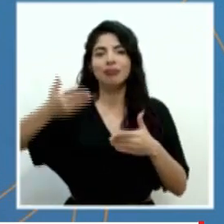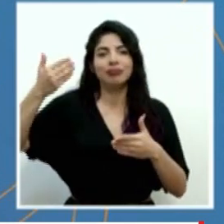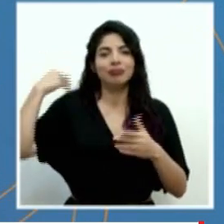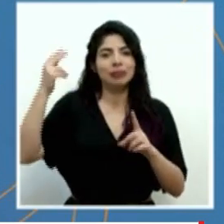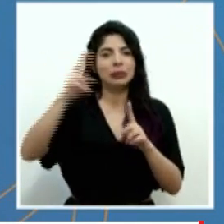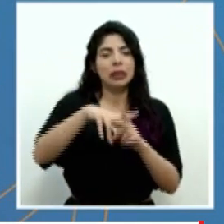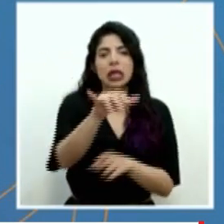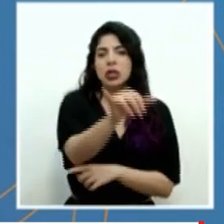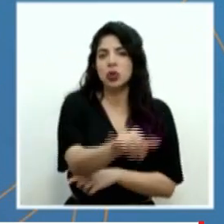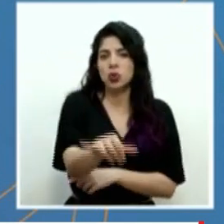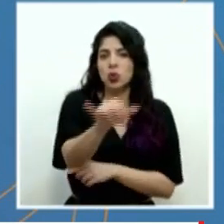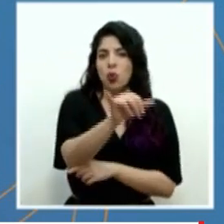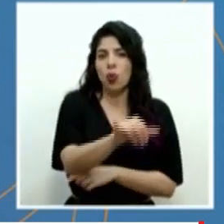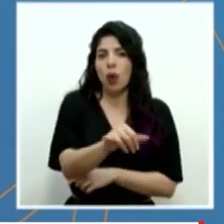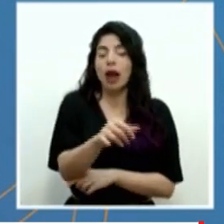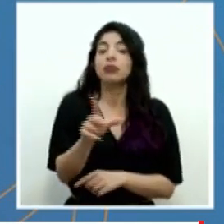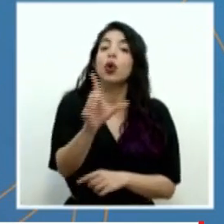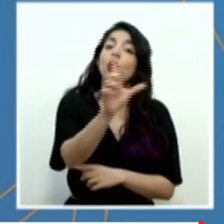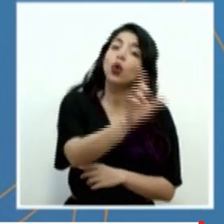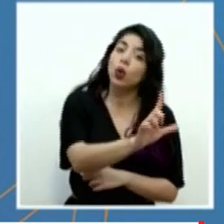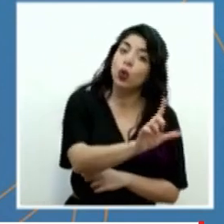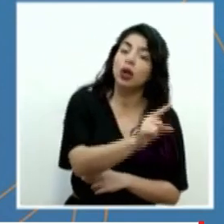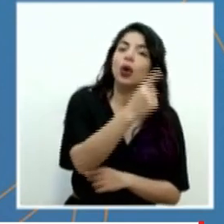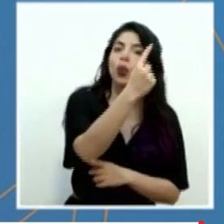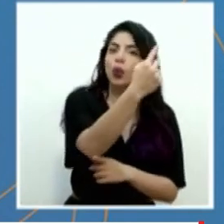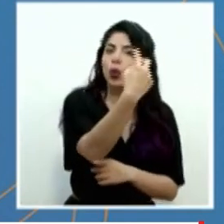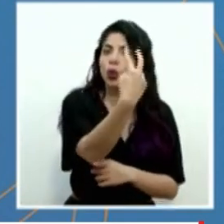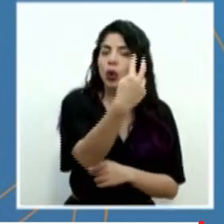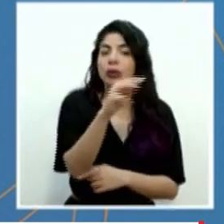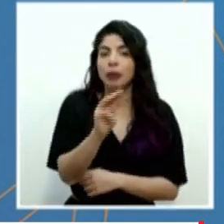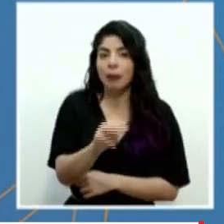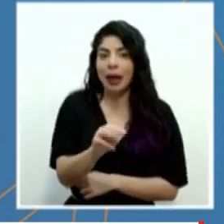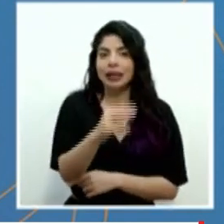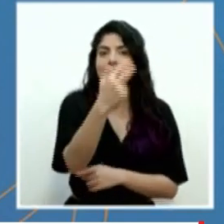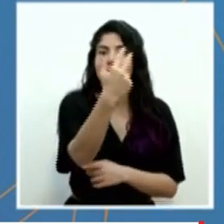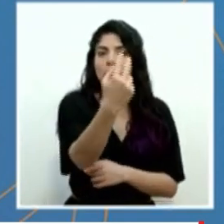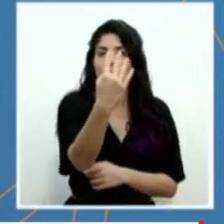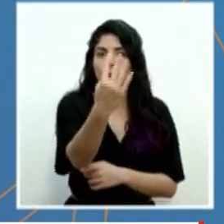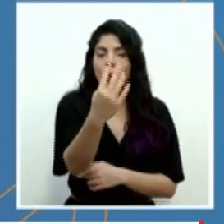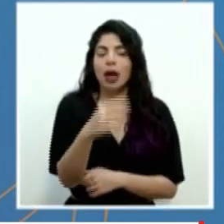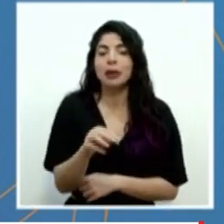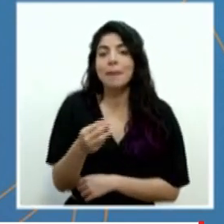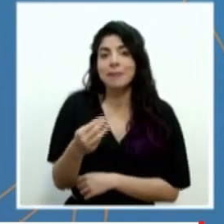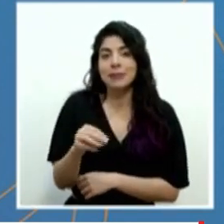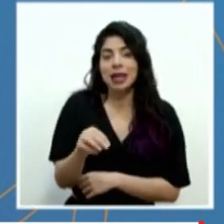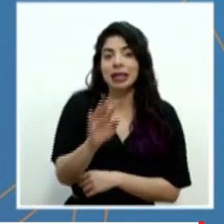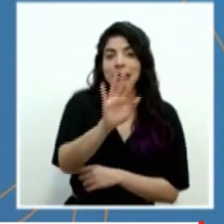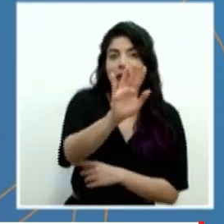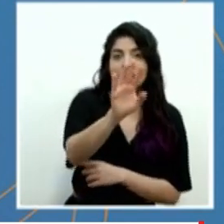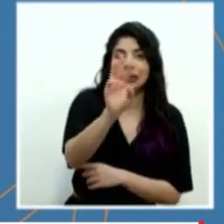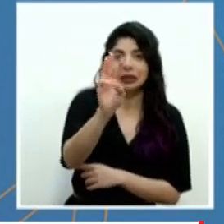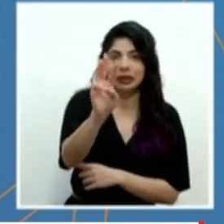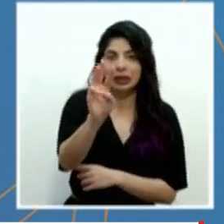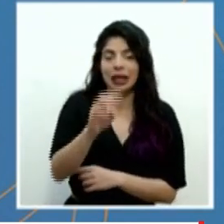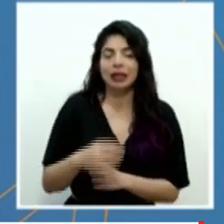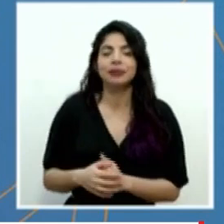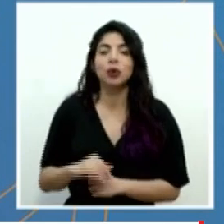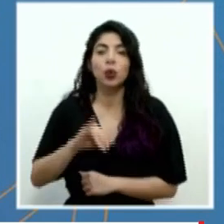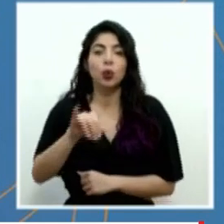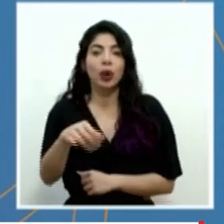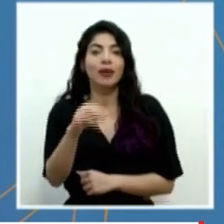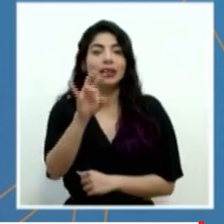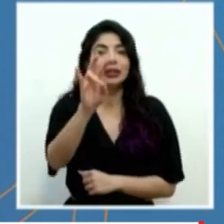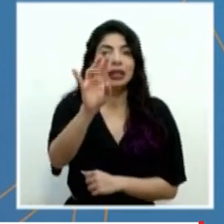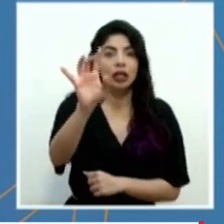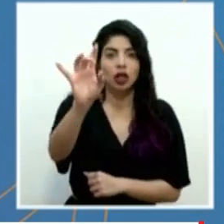venido aplicando. Y repito, lunes 1 y 2, martes 3 y 4, miércoles 5 y 6,